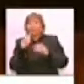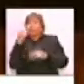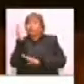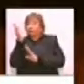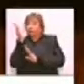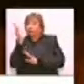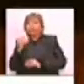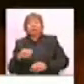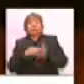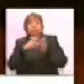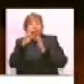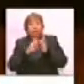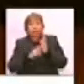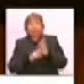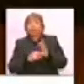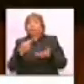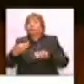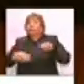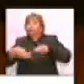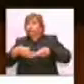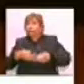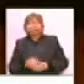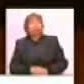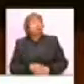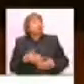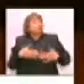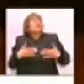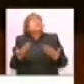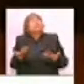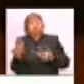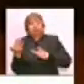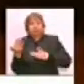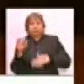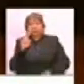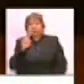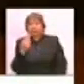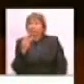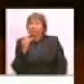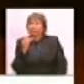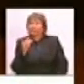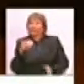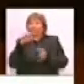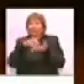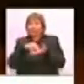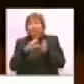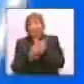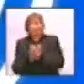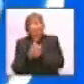magistral Proyecciones Económicas y Financieras que podemos esperar del 2018 en la ciudad de Pucallpa.